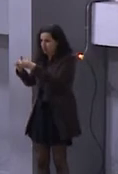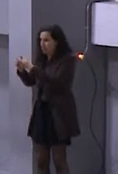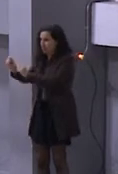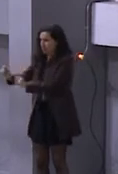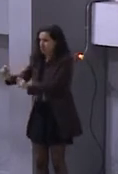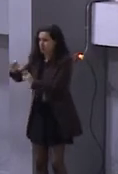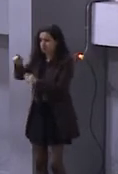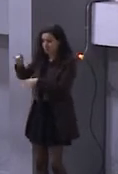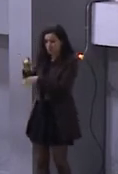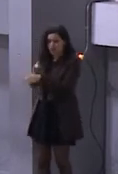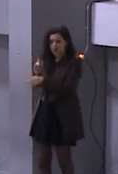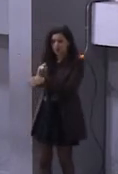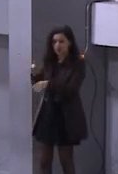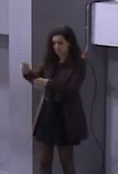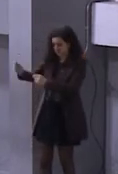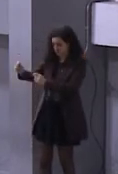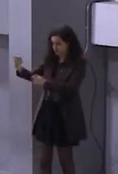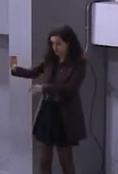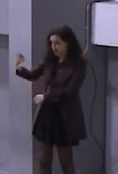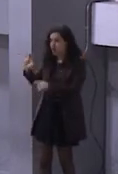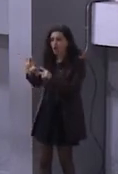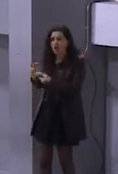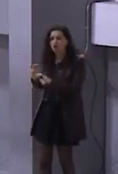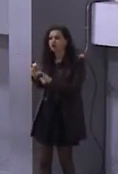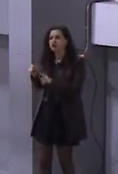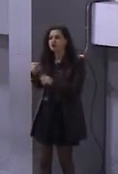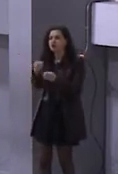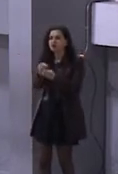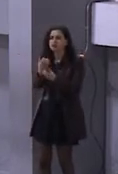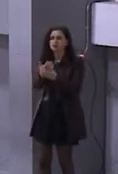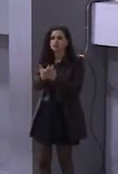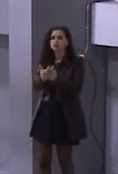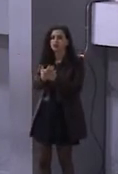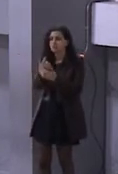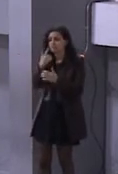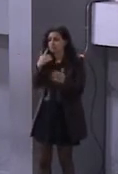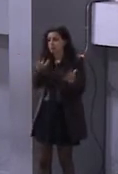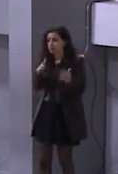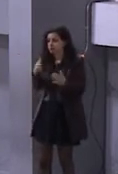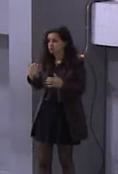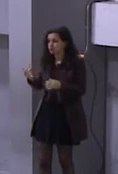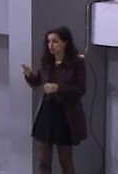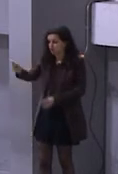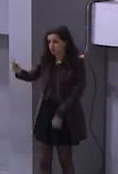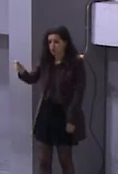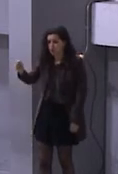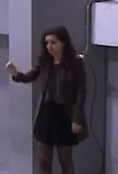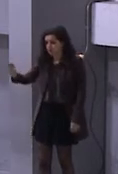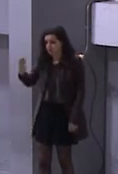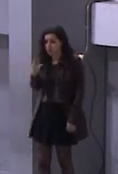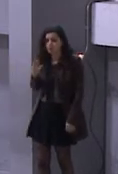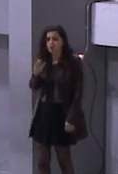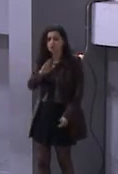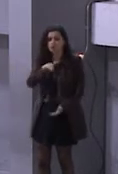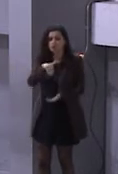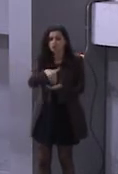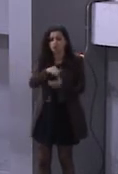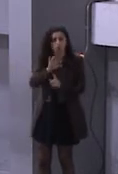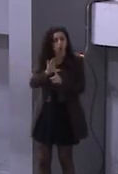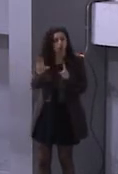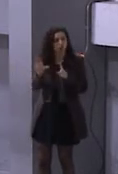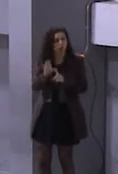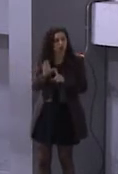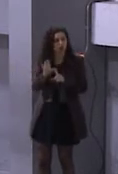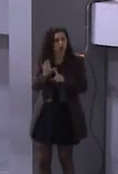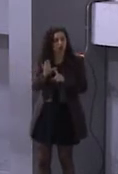hacen uso de esos recursos, quisieron que se hicieran en infraestructura, y en la medida en que se entregó el centro cultural, un centro cultural que